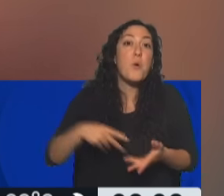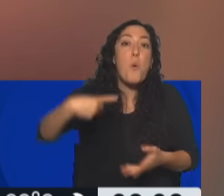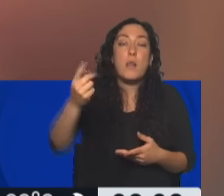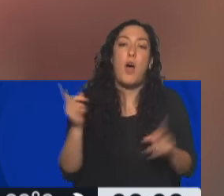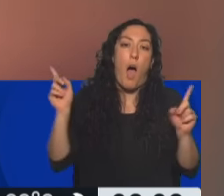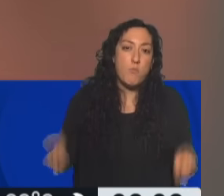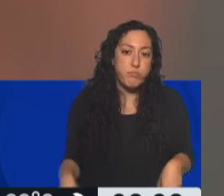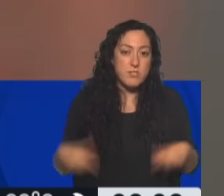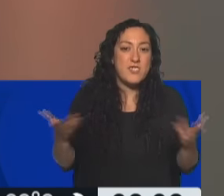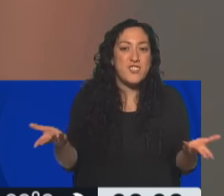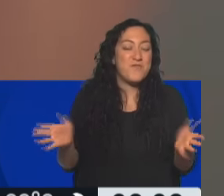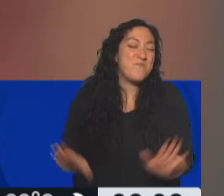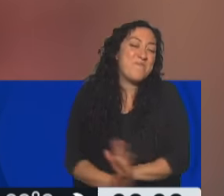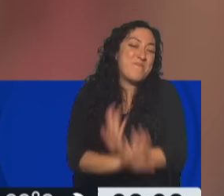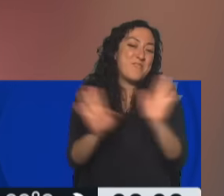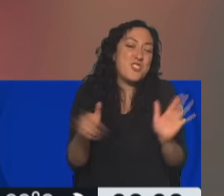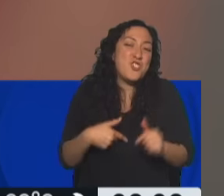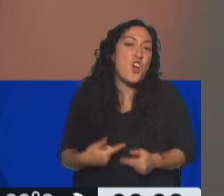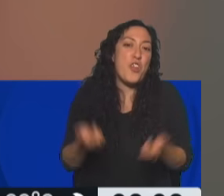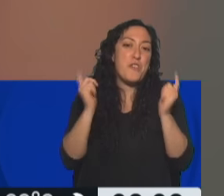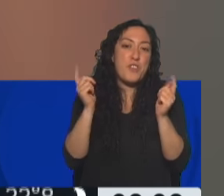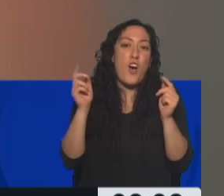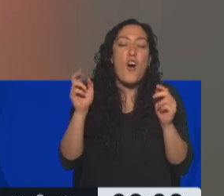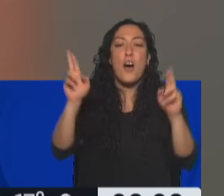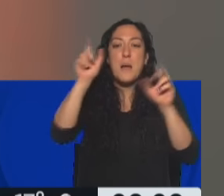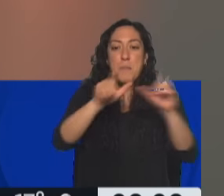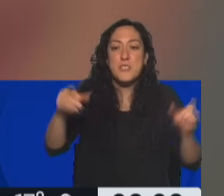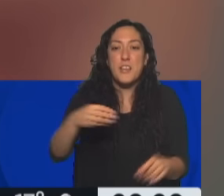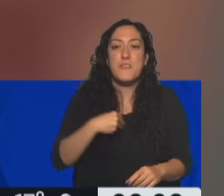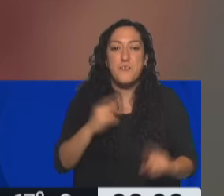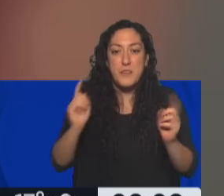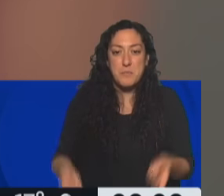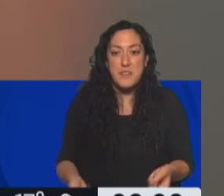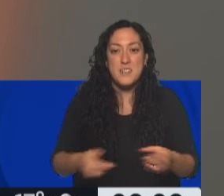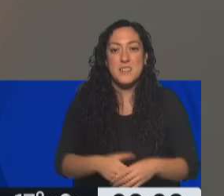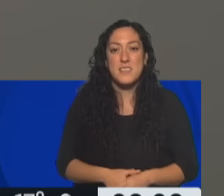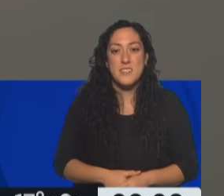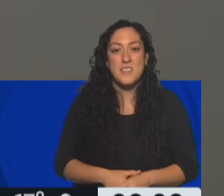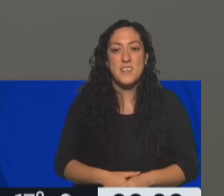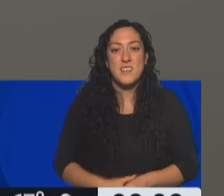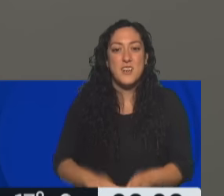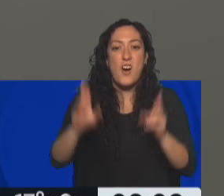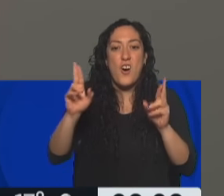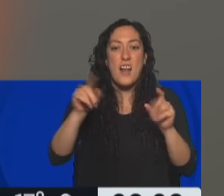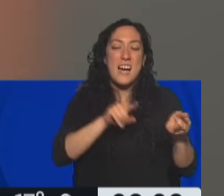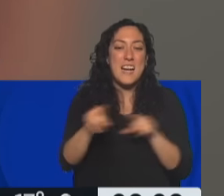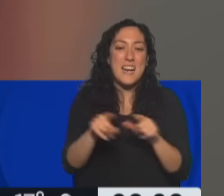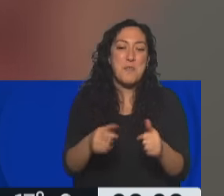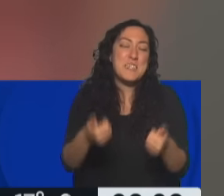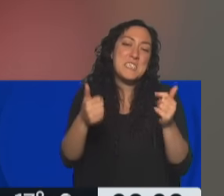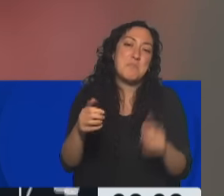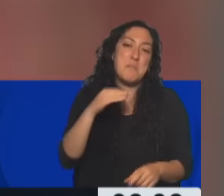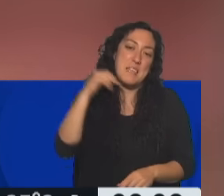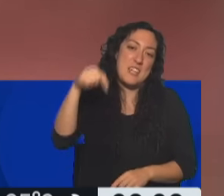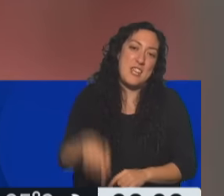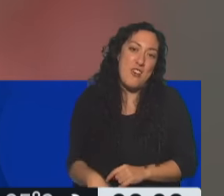Así que nada, yo en mi caso lo estoy disfrutando un montón, espero que los fans lo estén disfrutando tanto como yo. Y ojalá que tengamos una buena carrera acá en México, que